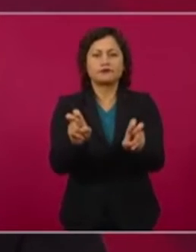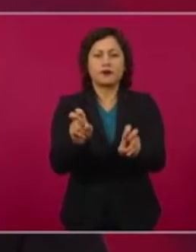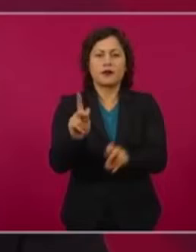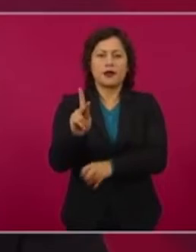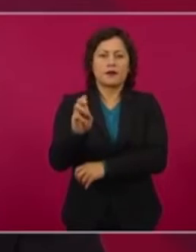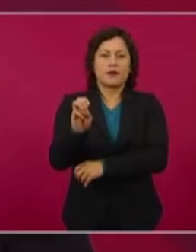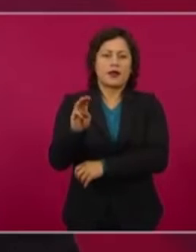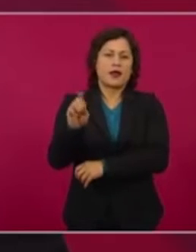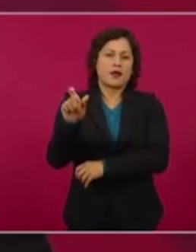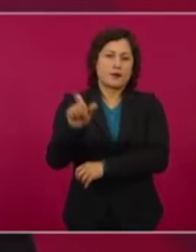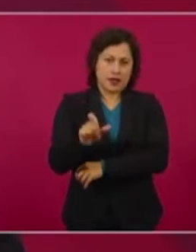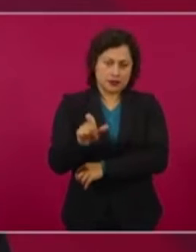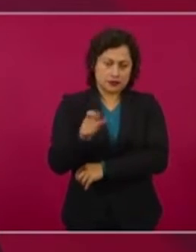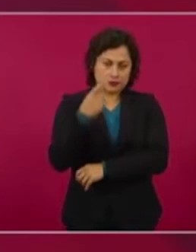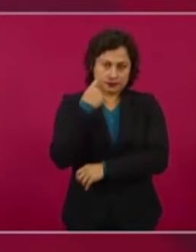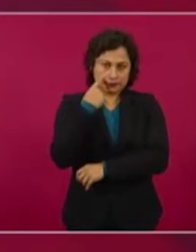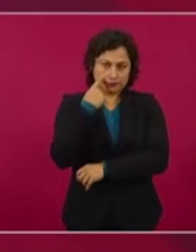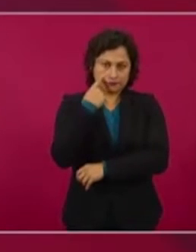Pemex.